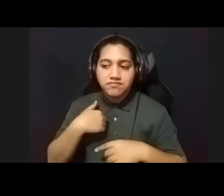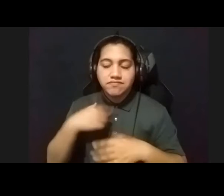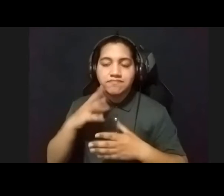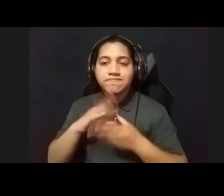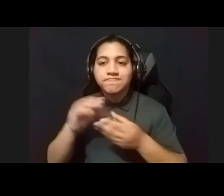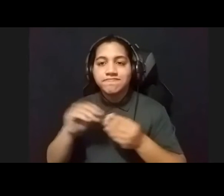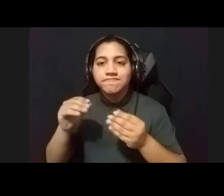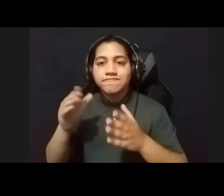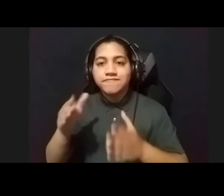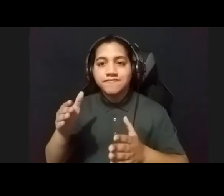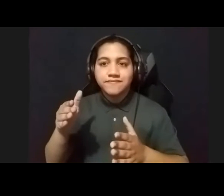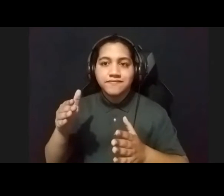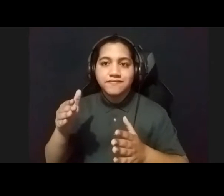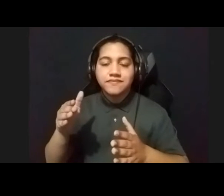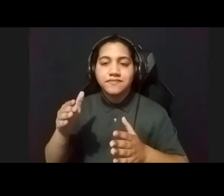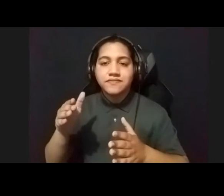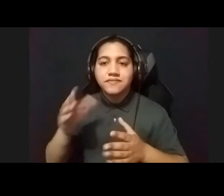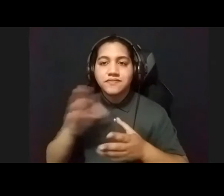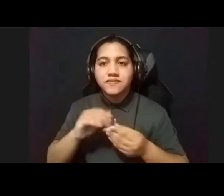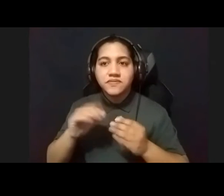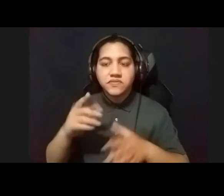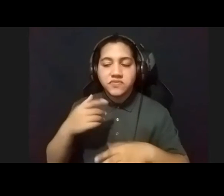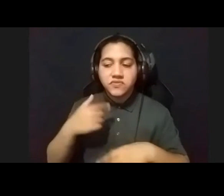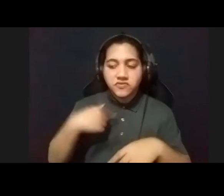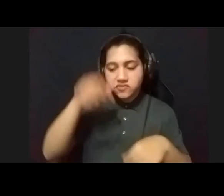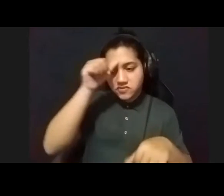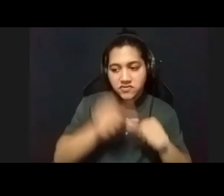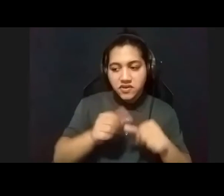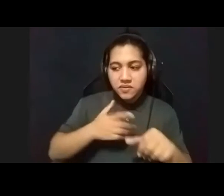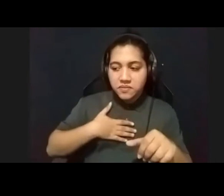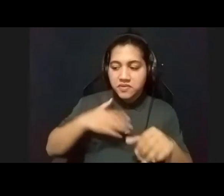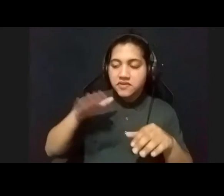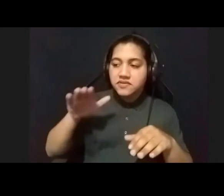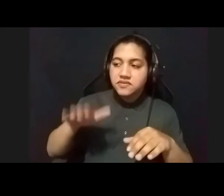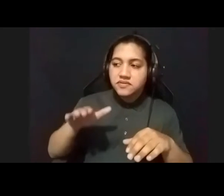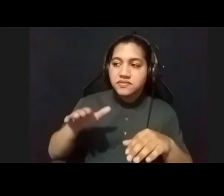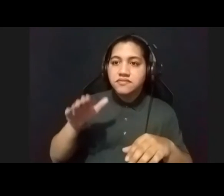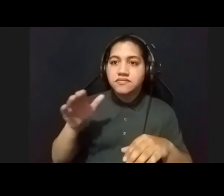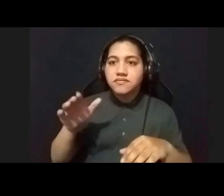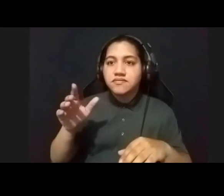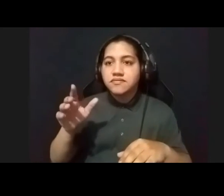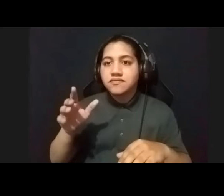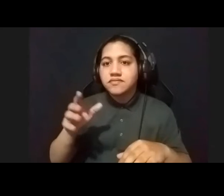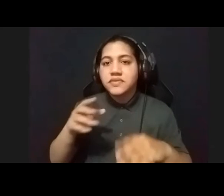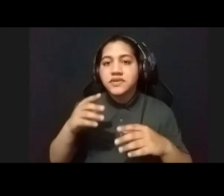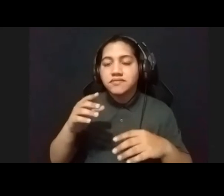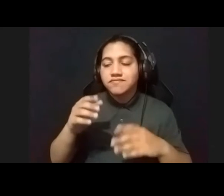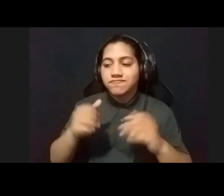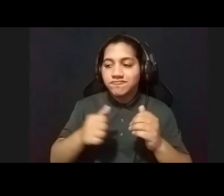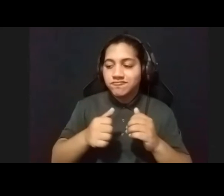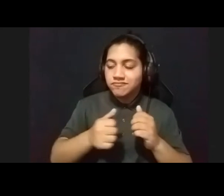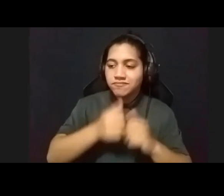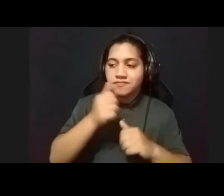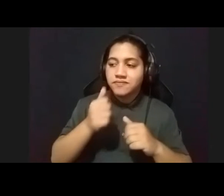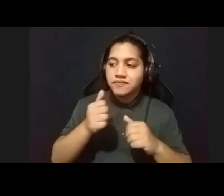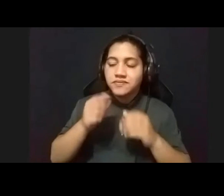narradora, y los cuentos que yo recuerdo de mi infancia, casi todos me llegaron a mí de forma oral. Yo